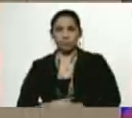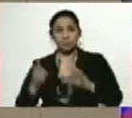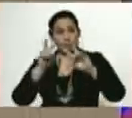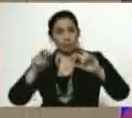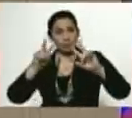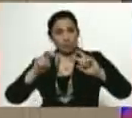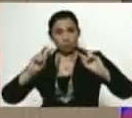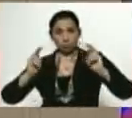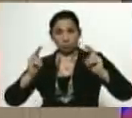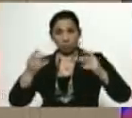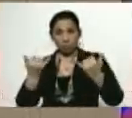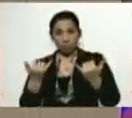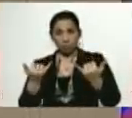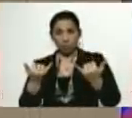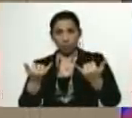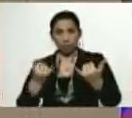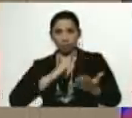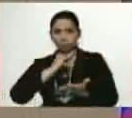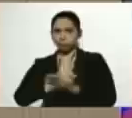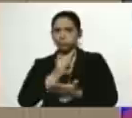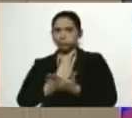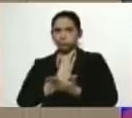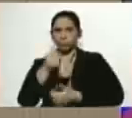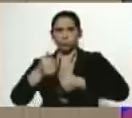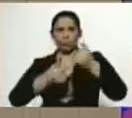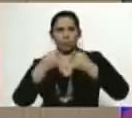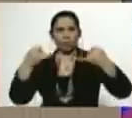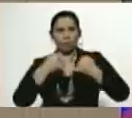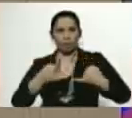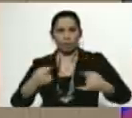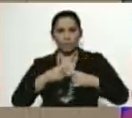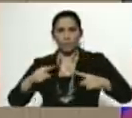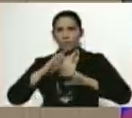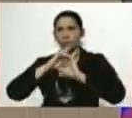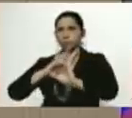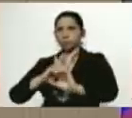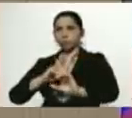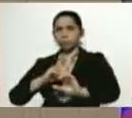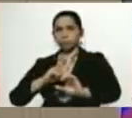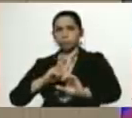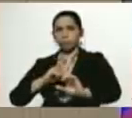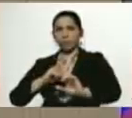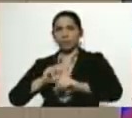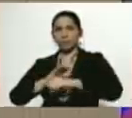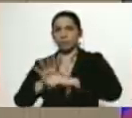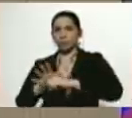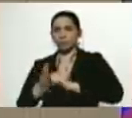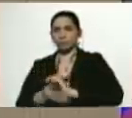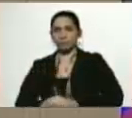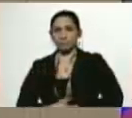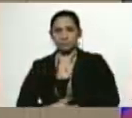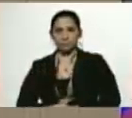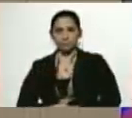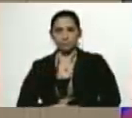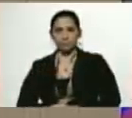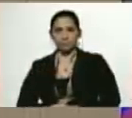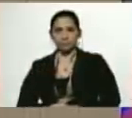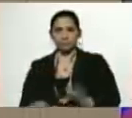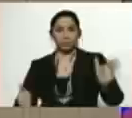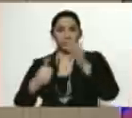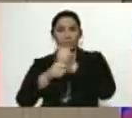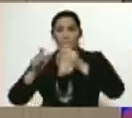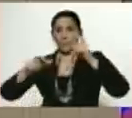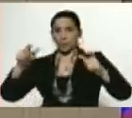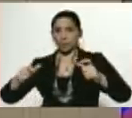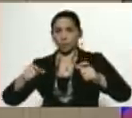situación actual y se identificaron las líneas prioritarias para la respuesta a la pandemia. Detección de casos